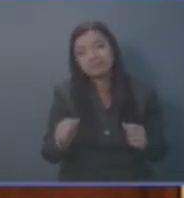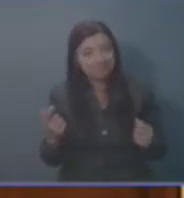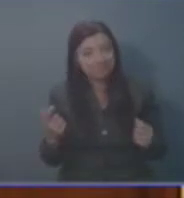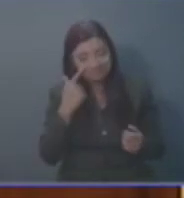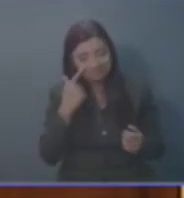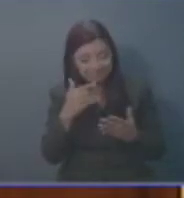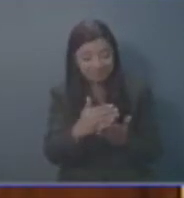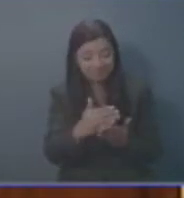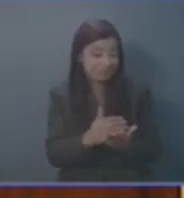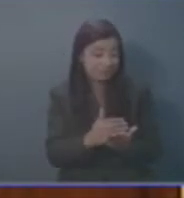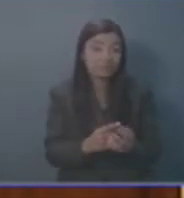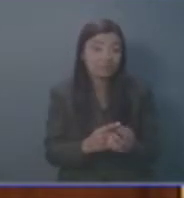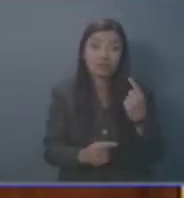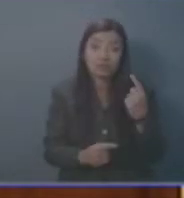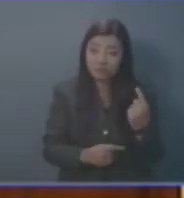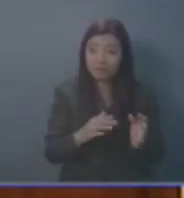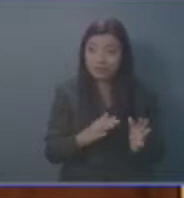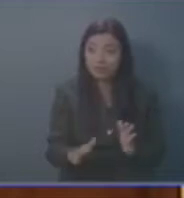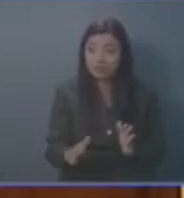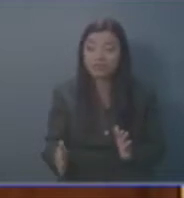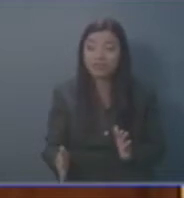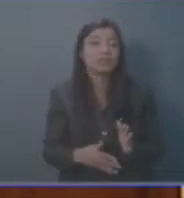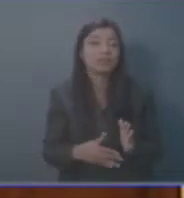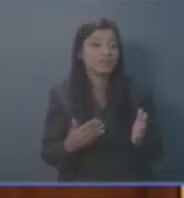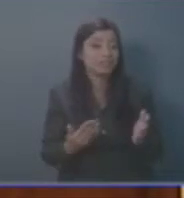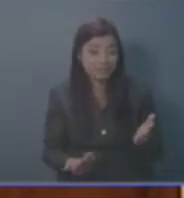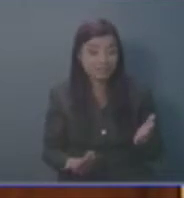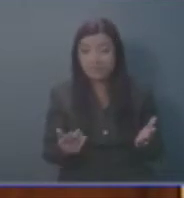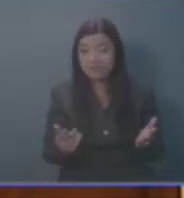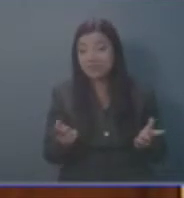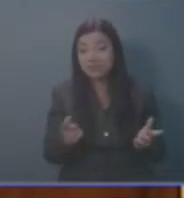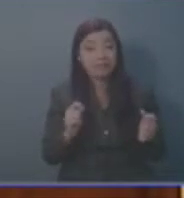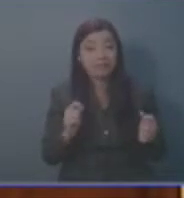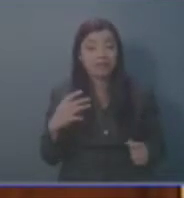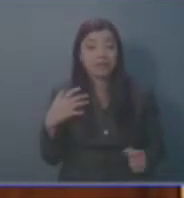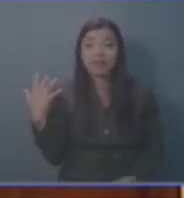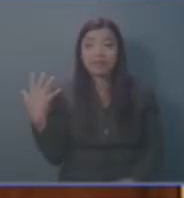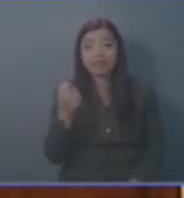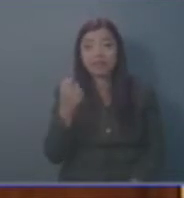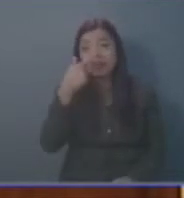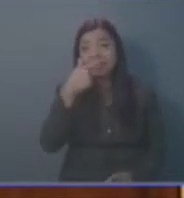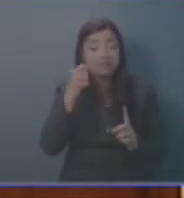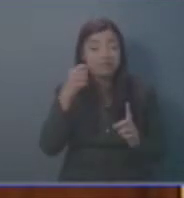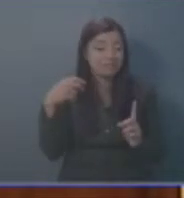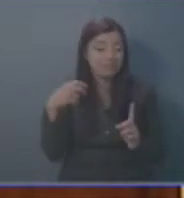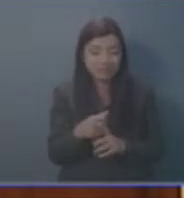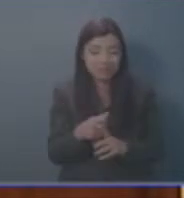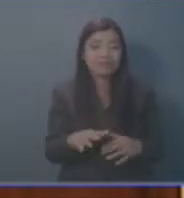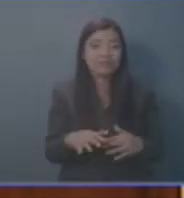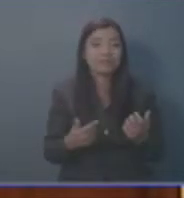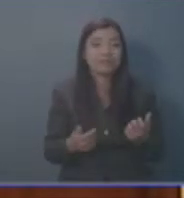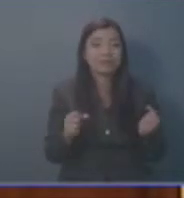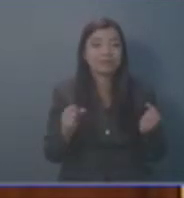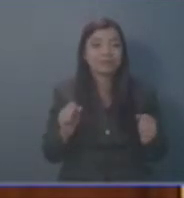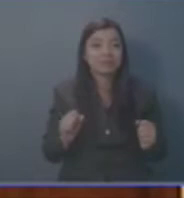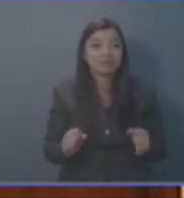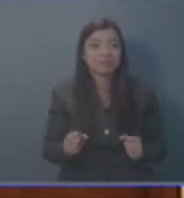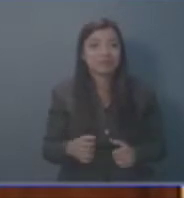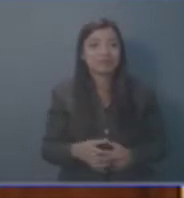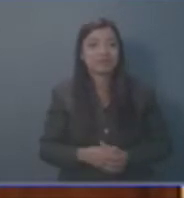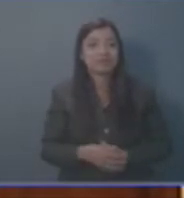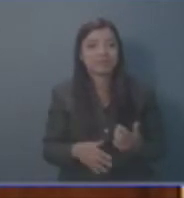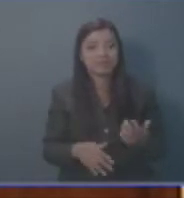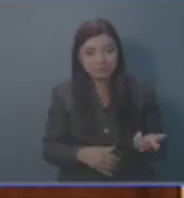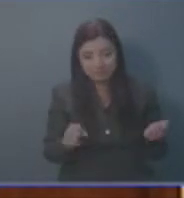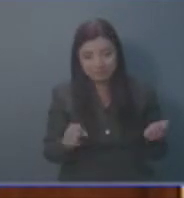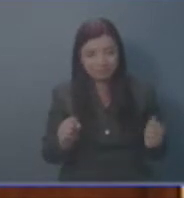dedo del renglón. Uno de ellos es, no vamos a descansar hasta lograr mejorar las pensiones para que puedan retirarse de una manera digna y se